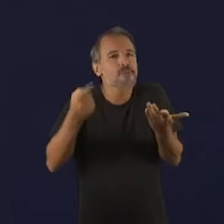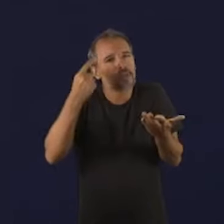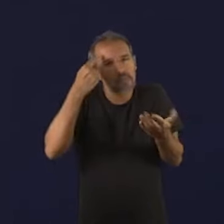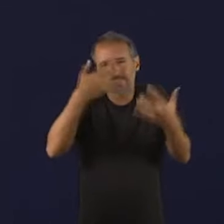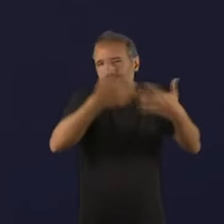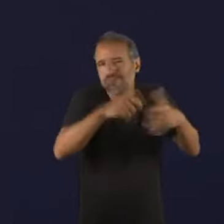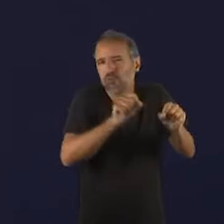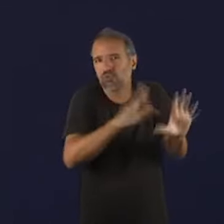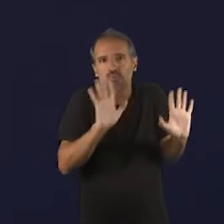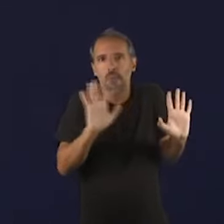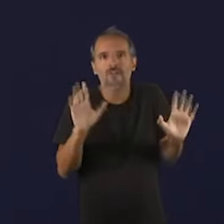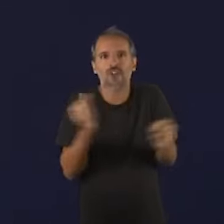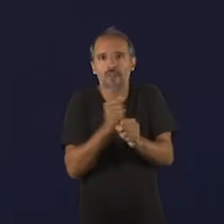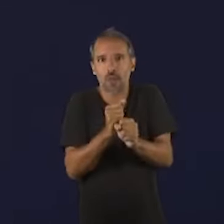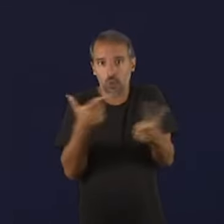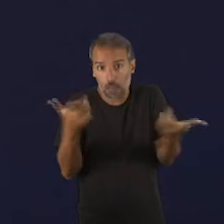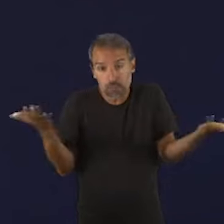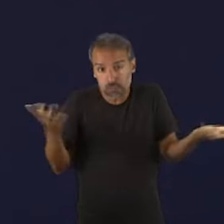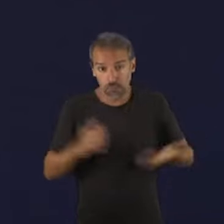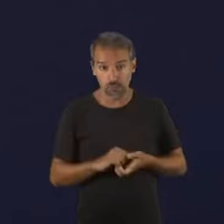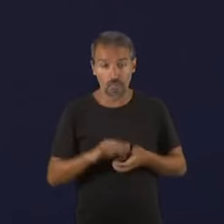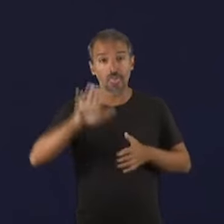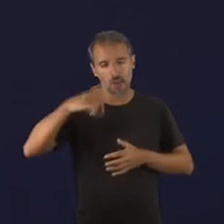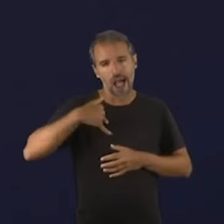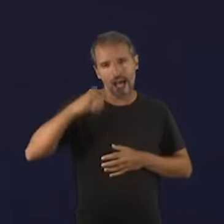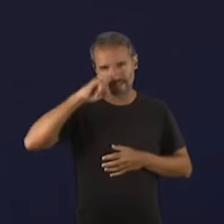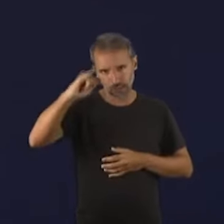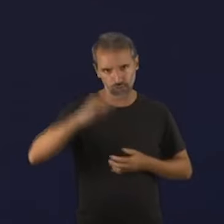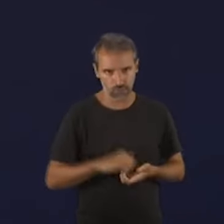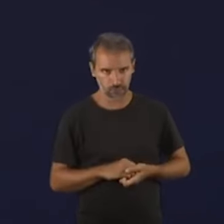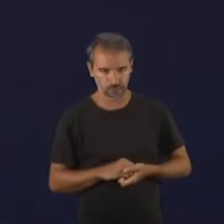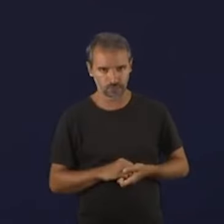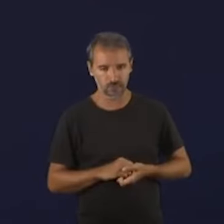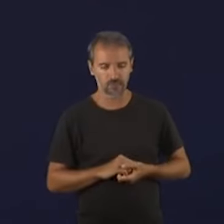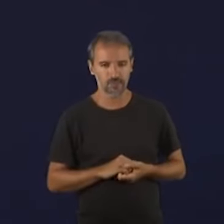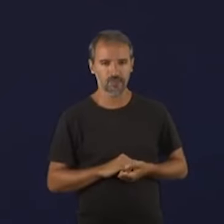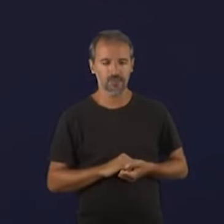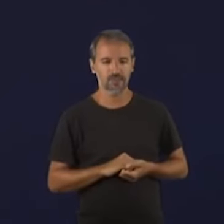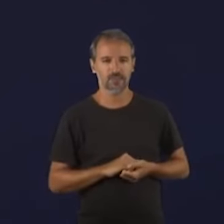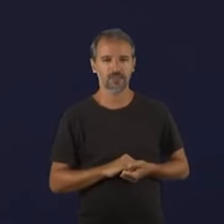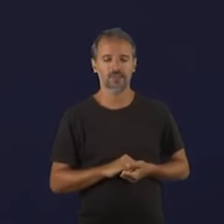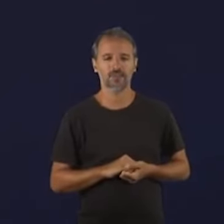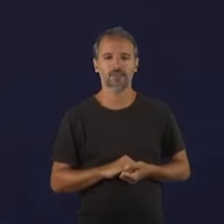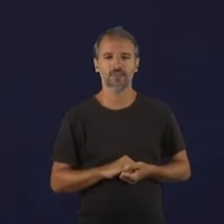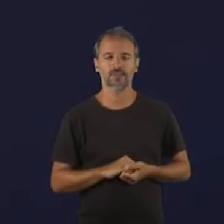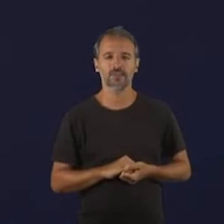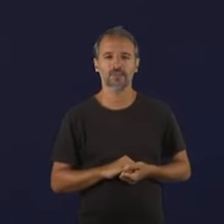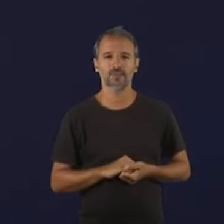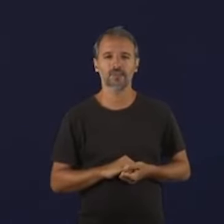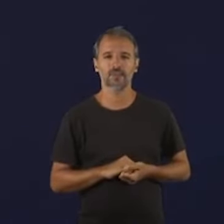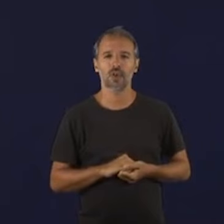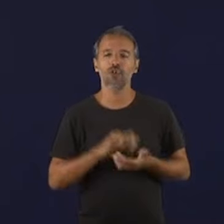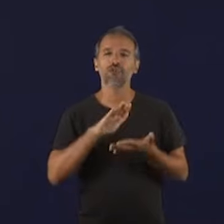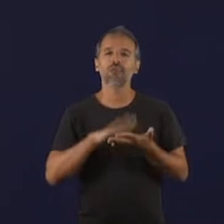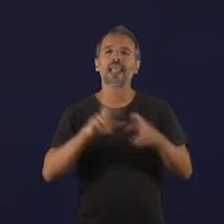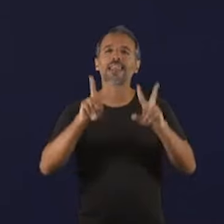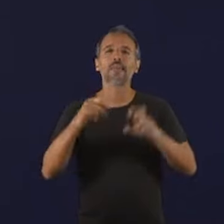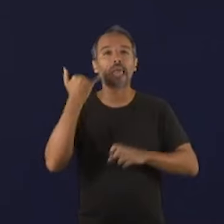la verdad es que no están confirmados Así que cuando estén confirmados les les daré la información con respecto a el tema